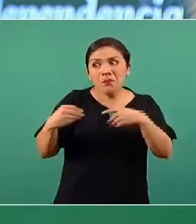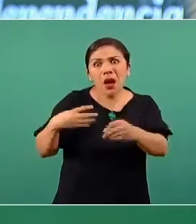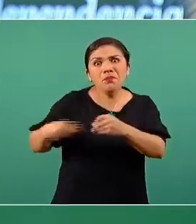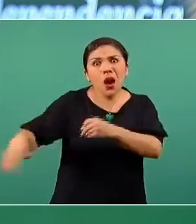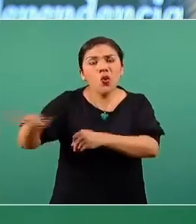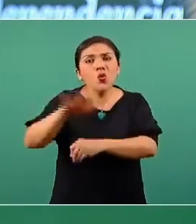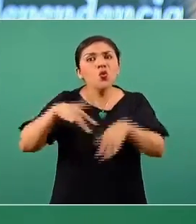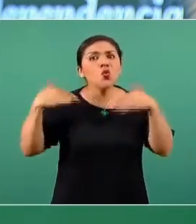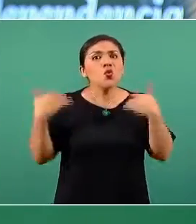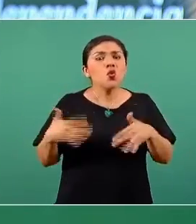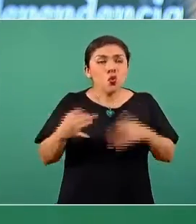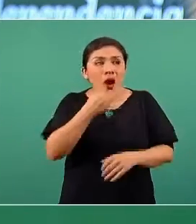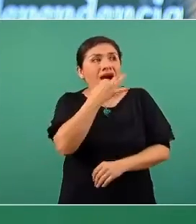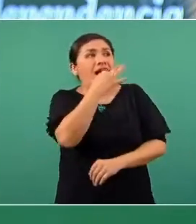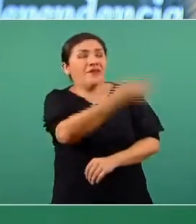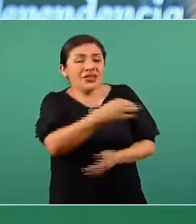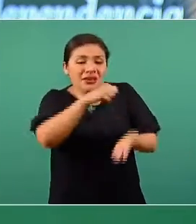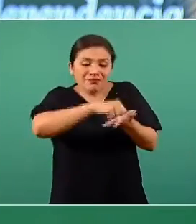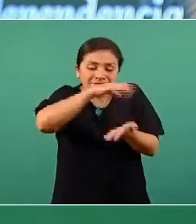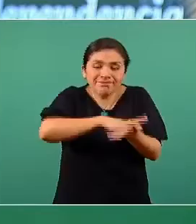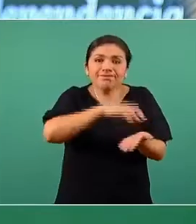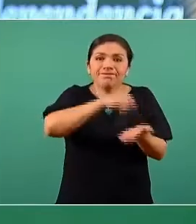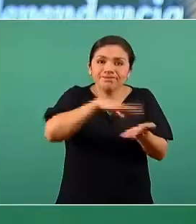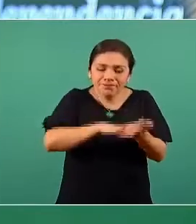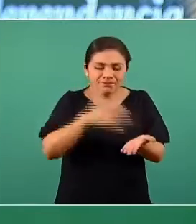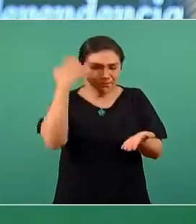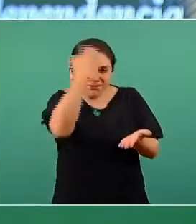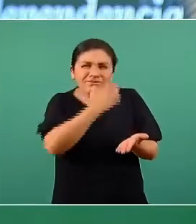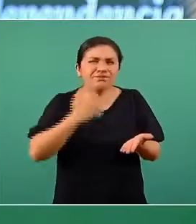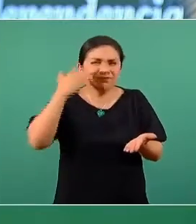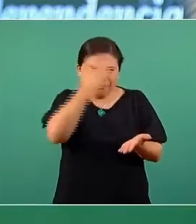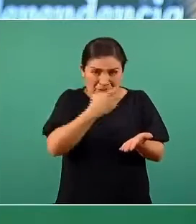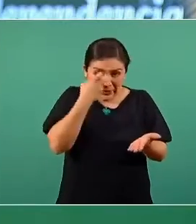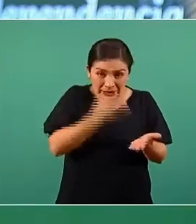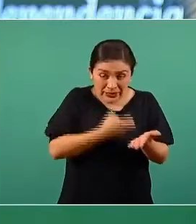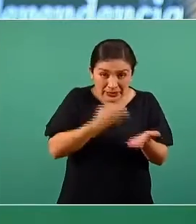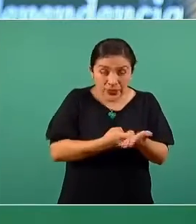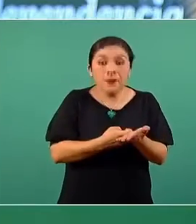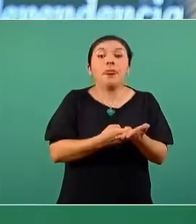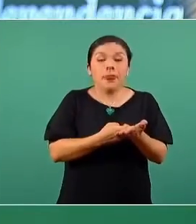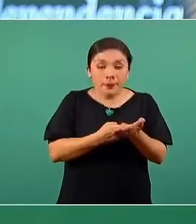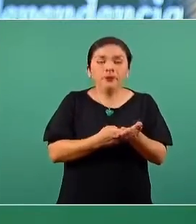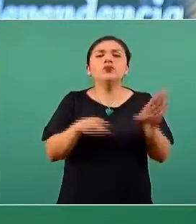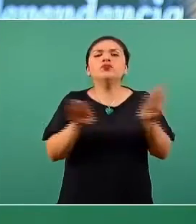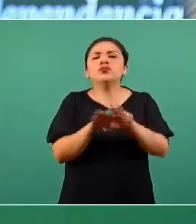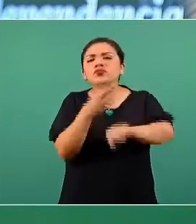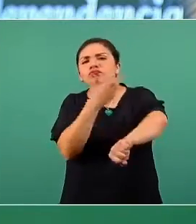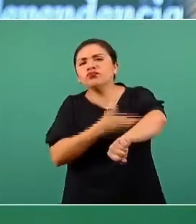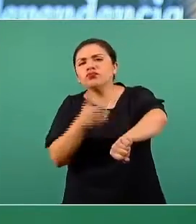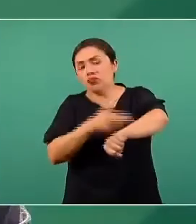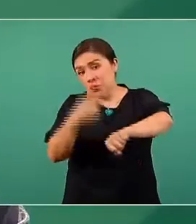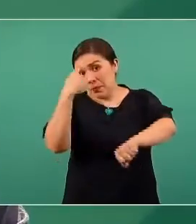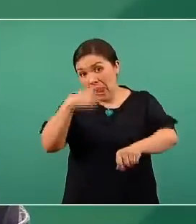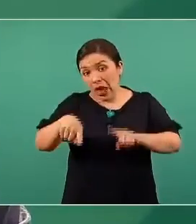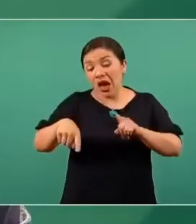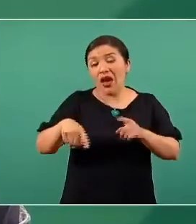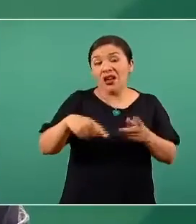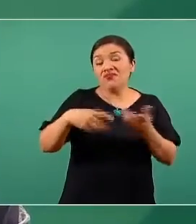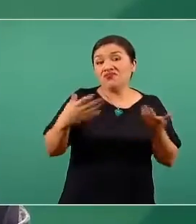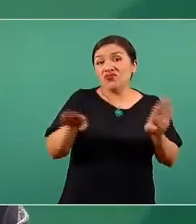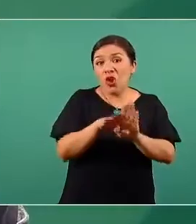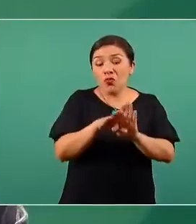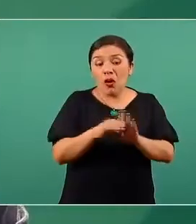registra, se notifica, se registra, se analiza, el proceso de confirmación a veces